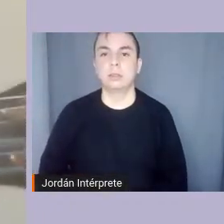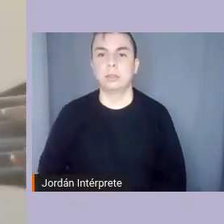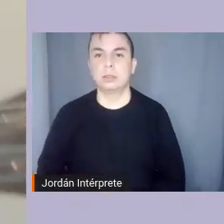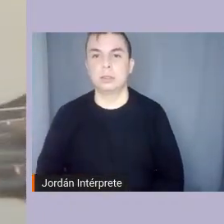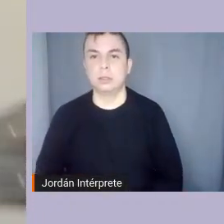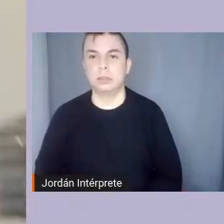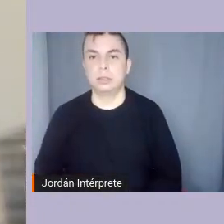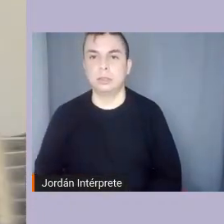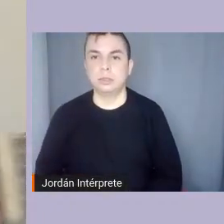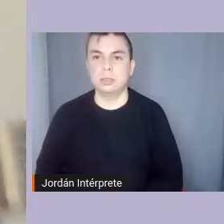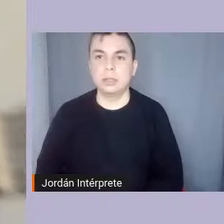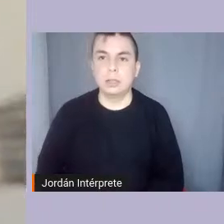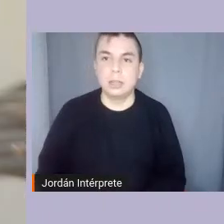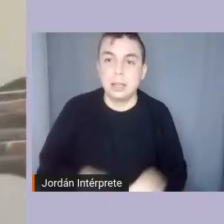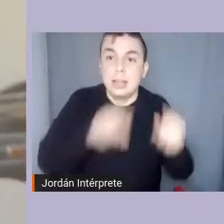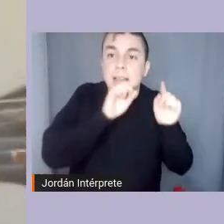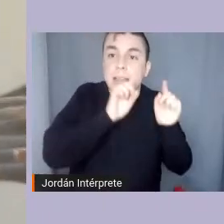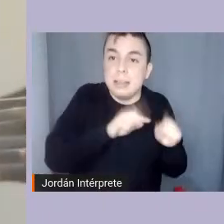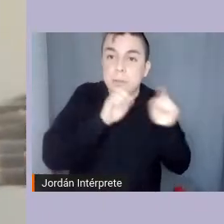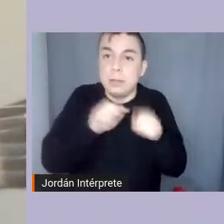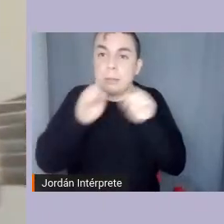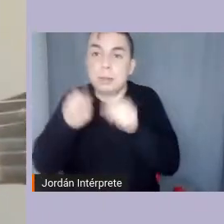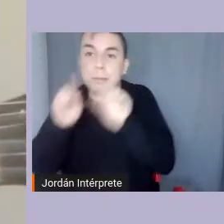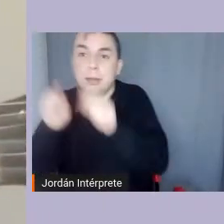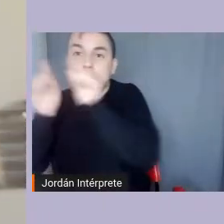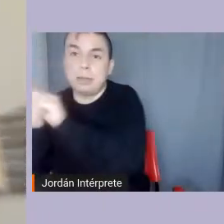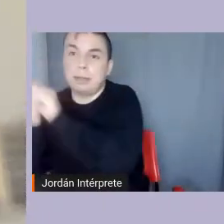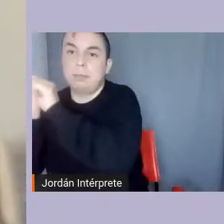Dim, dim, dim, dim, dim.